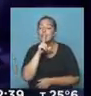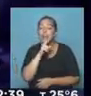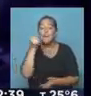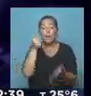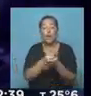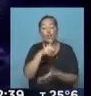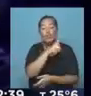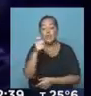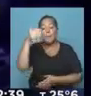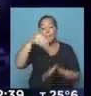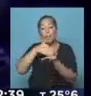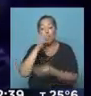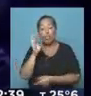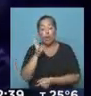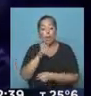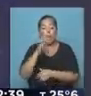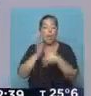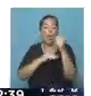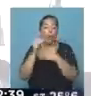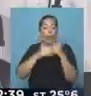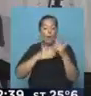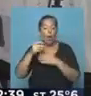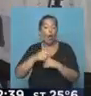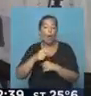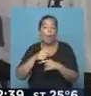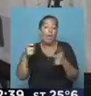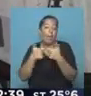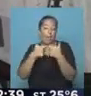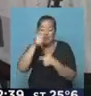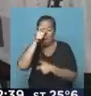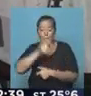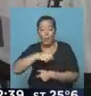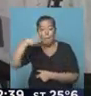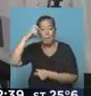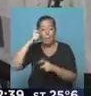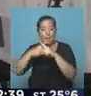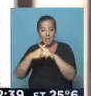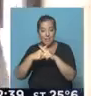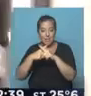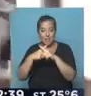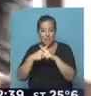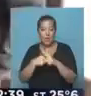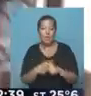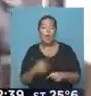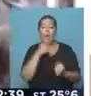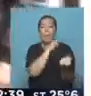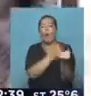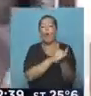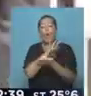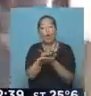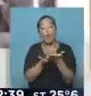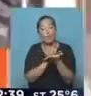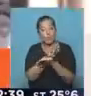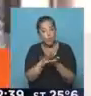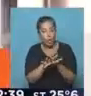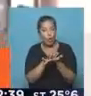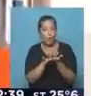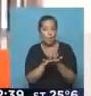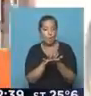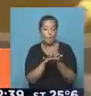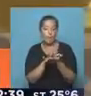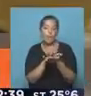dólares para obras con la petrolera Pemex es que el poder de la corrupción como decía Augusto Roa bastos es